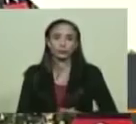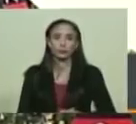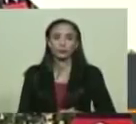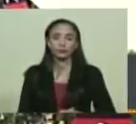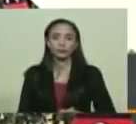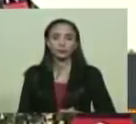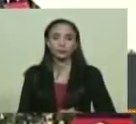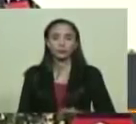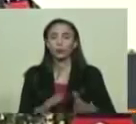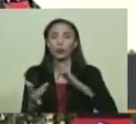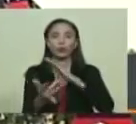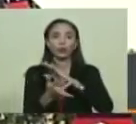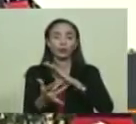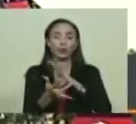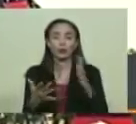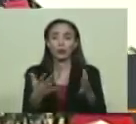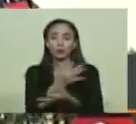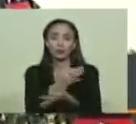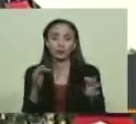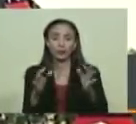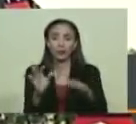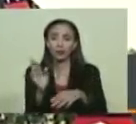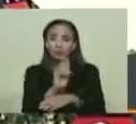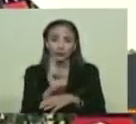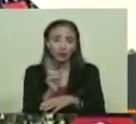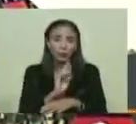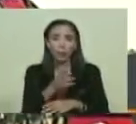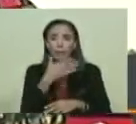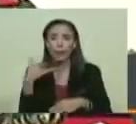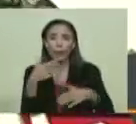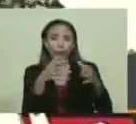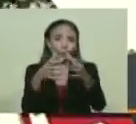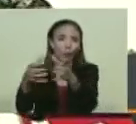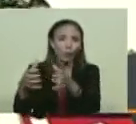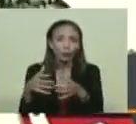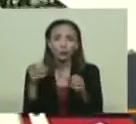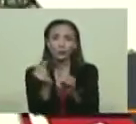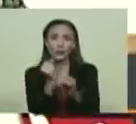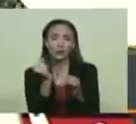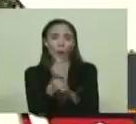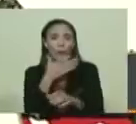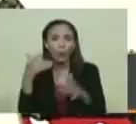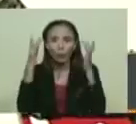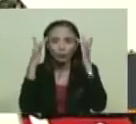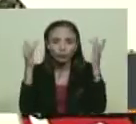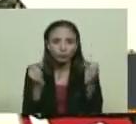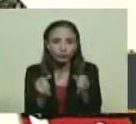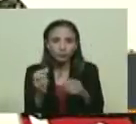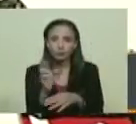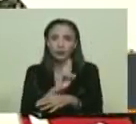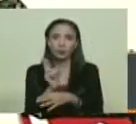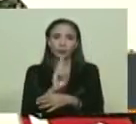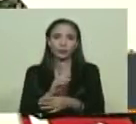con alta técnica, alta resolución, con los mejores equipos y el mejor entrenamiento.